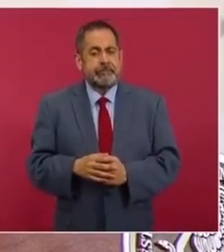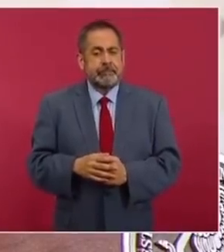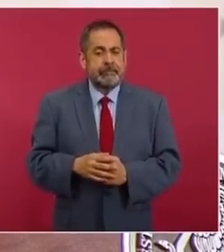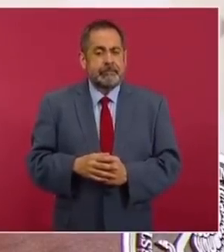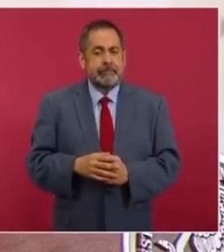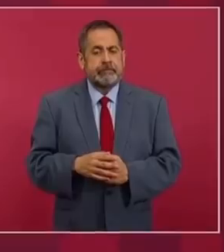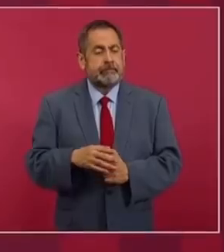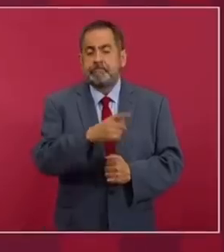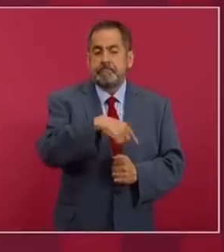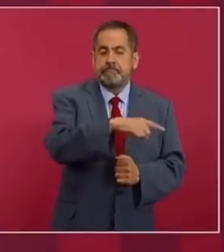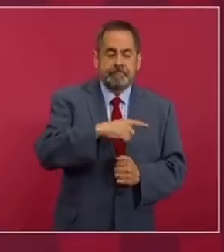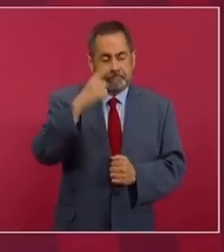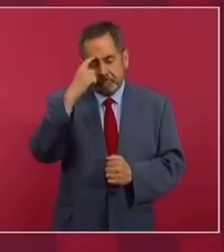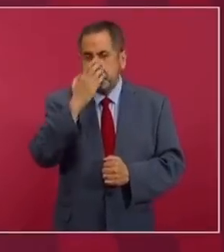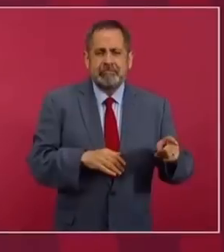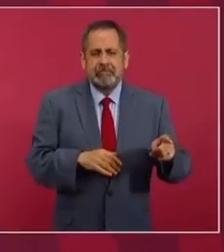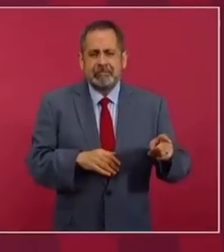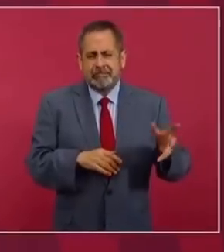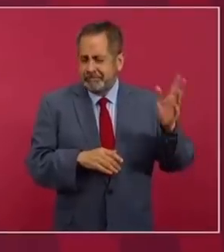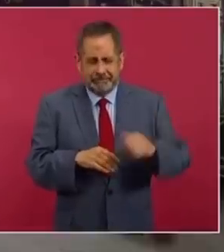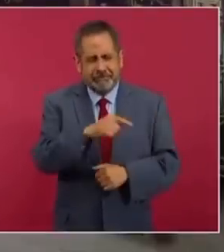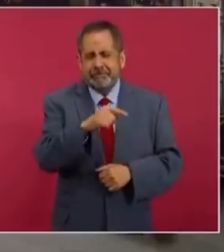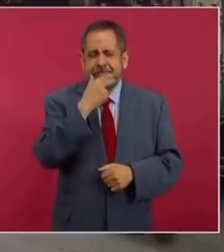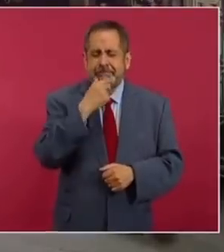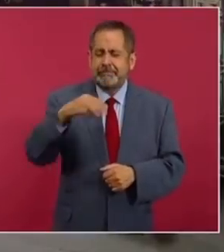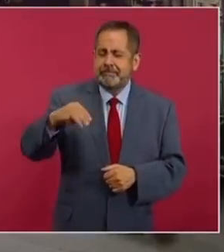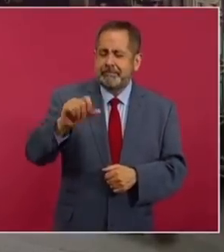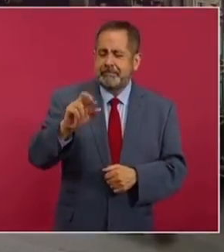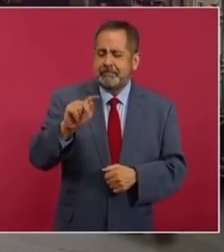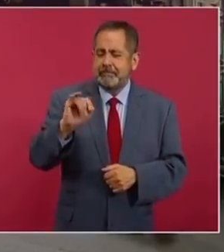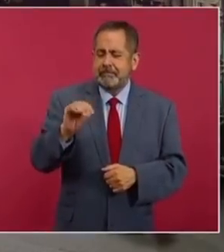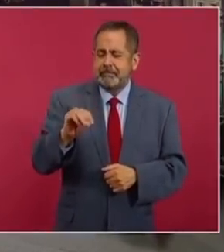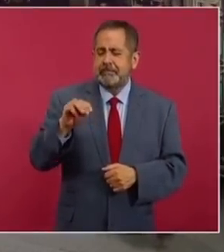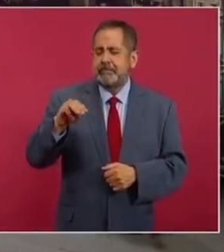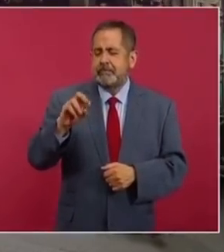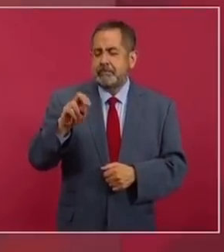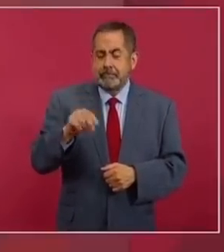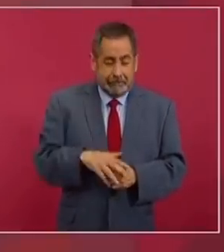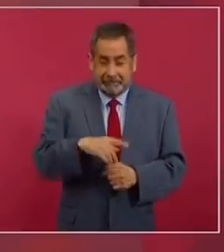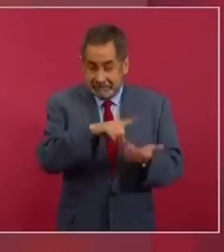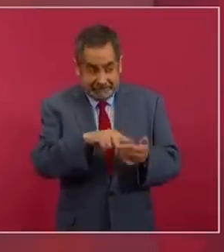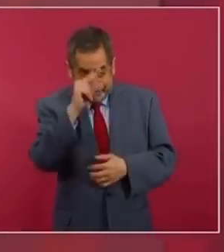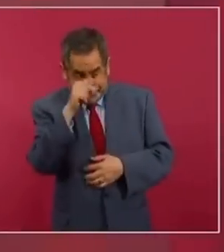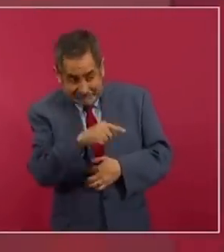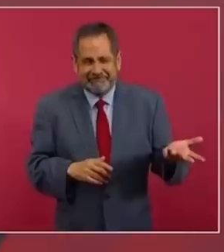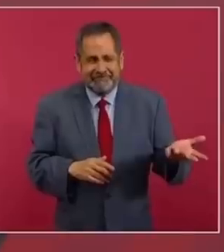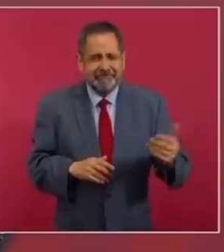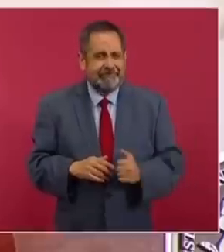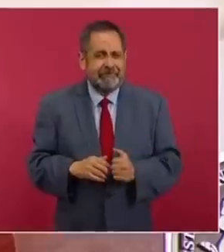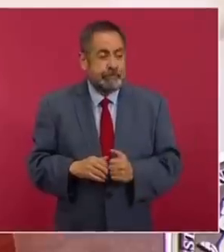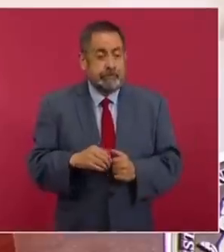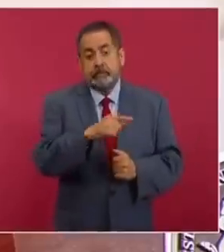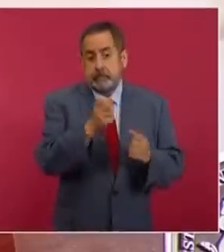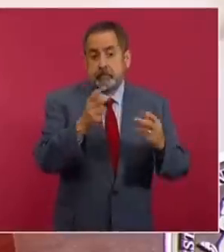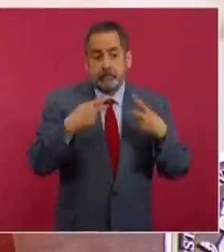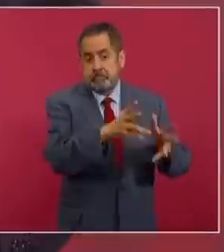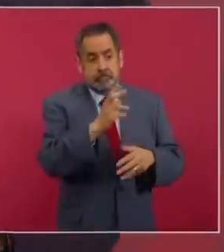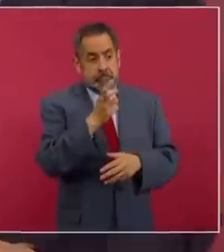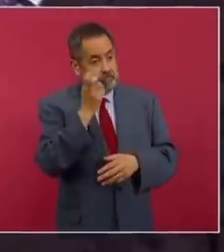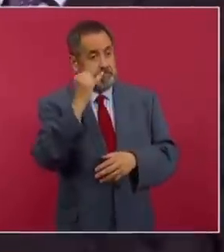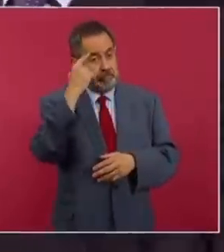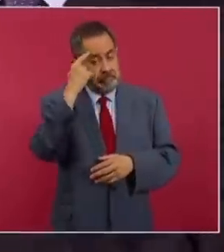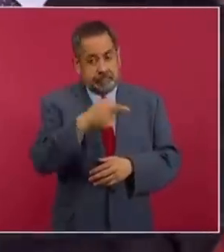muy faltos de información. Martín Moreno, ese es el libro intelectual de todo ese sector. Y son muchísimos,